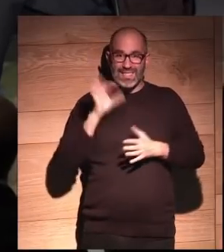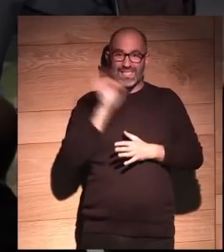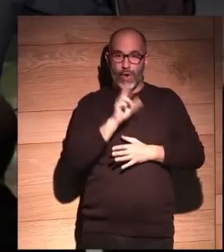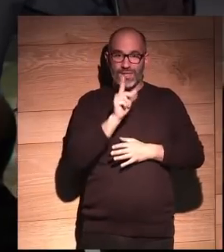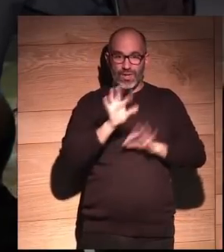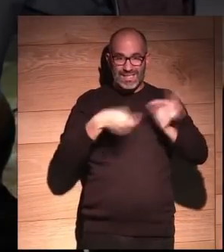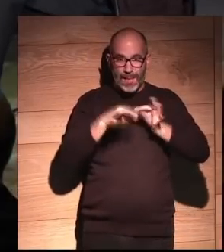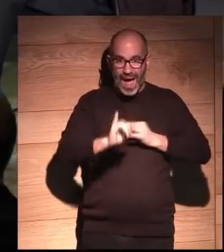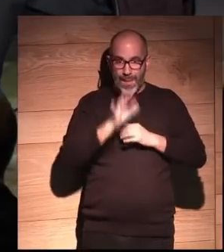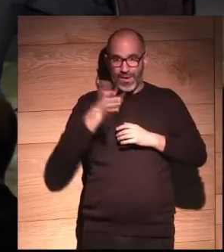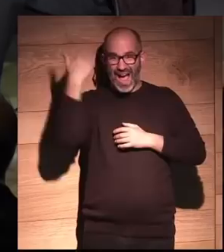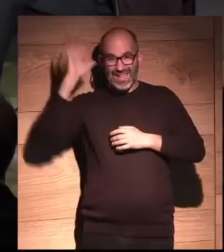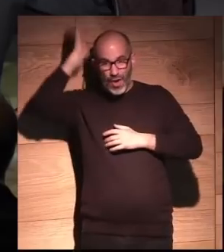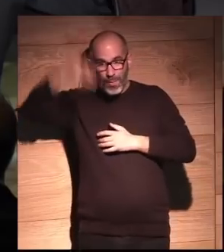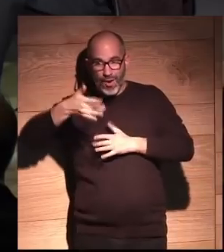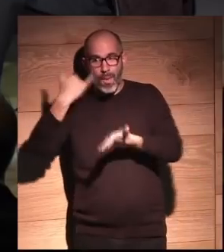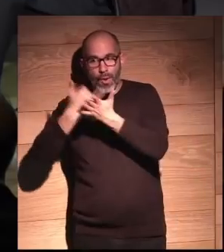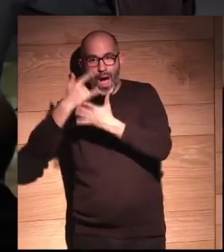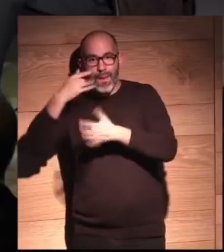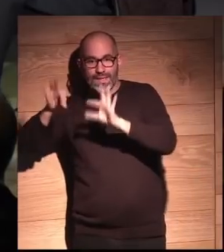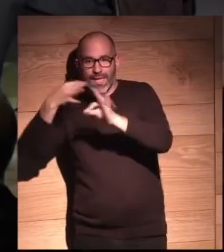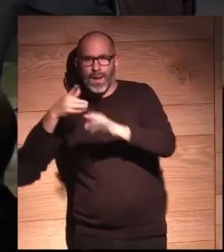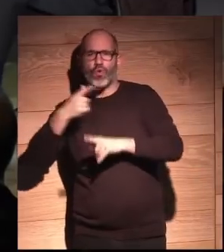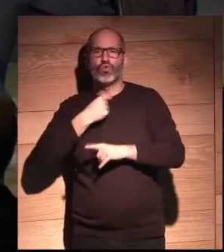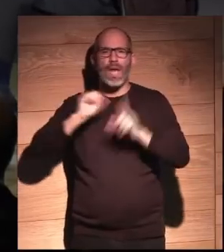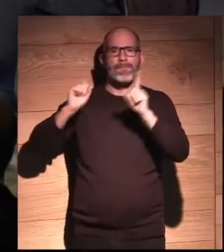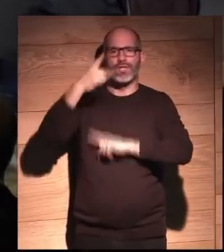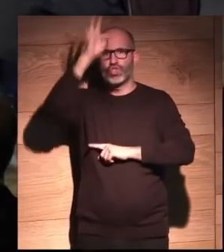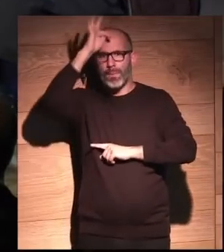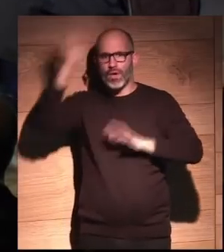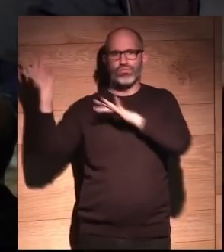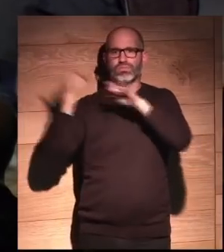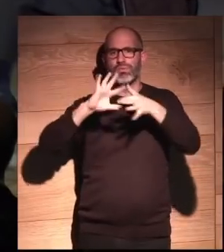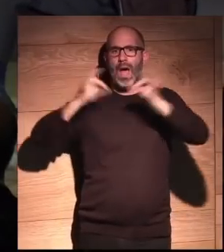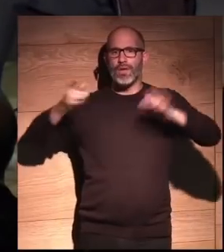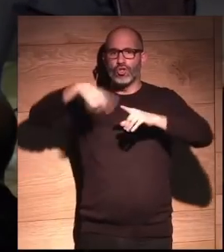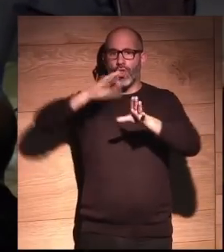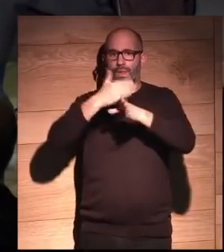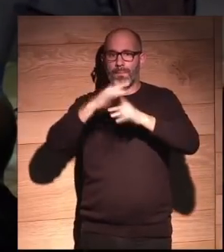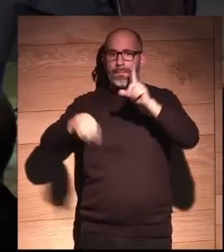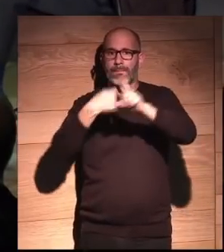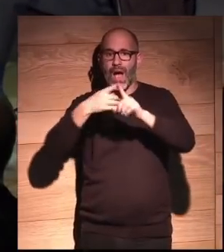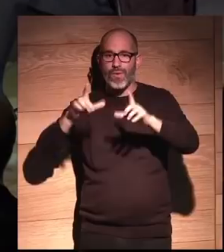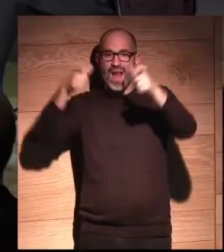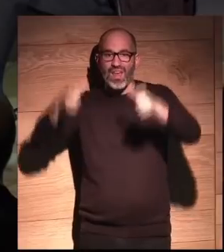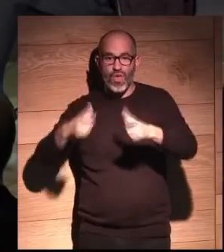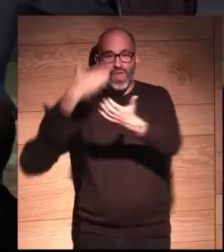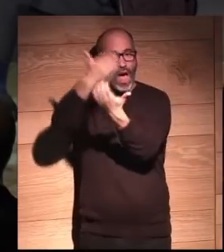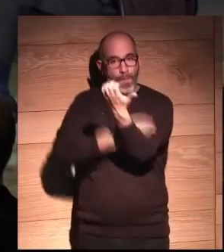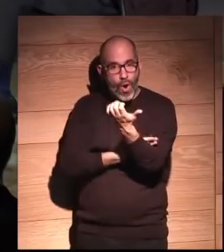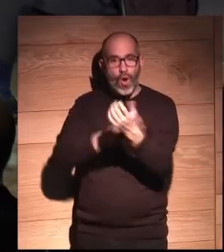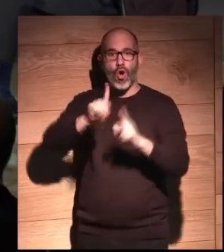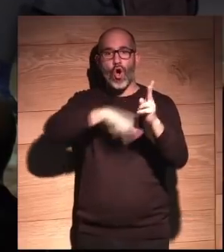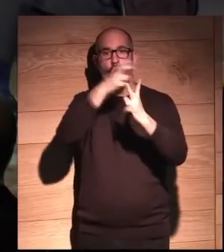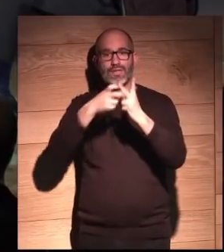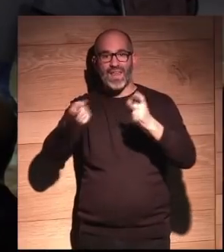romanos y les encantaban. ¿Qué es lo que más nos gusta tomar el domingo con los amigos mientras tomamos una caña? Una ración de jamón y